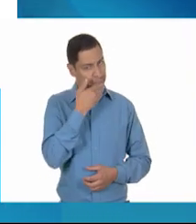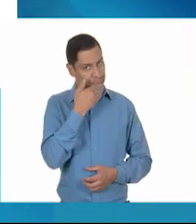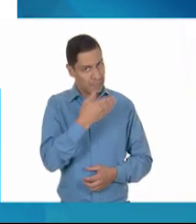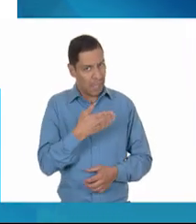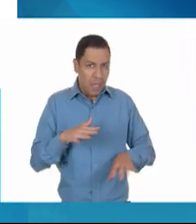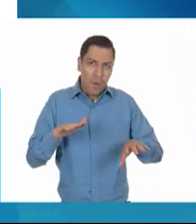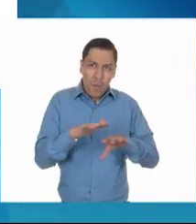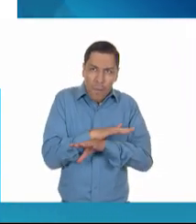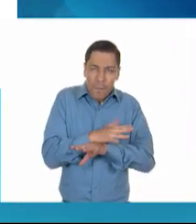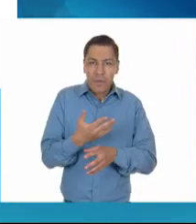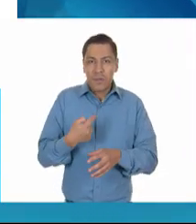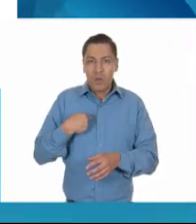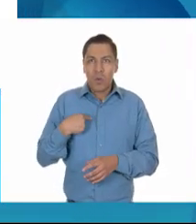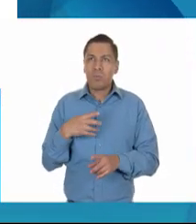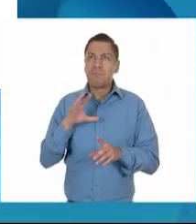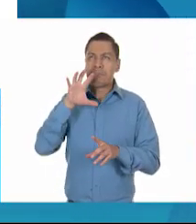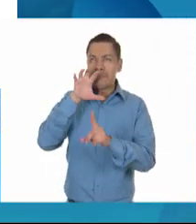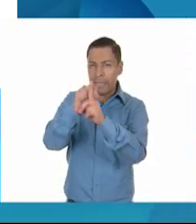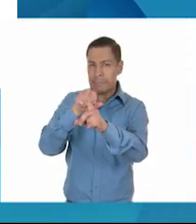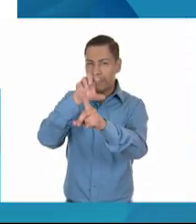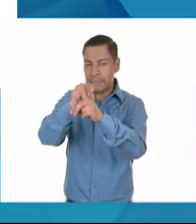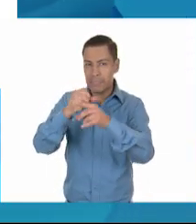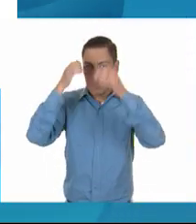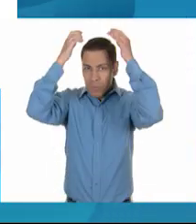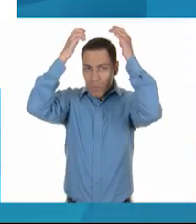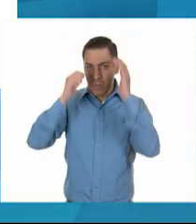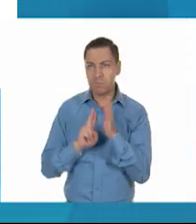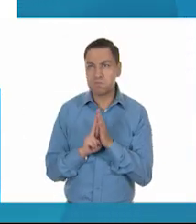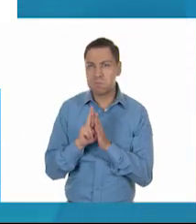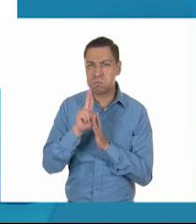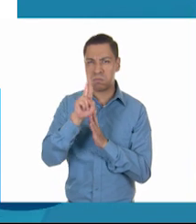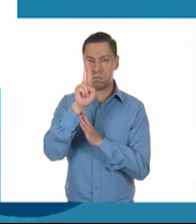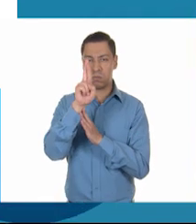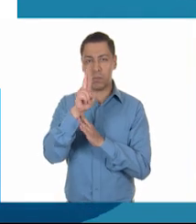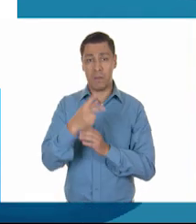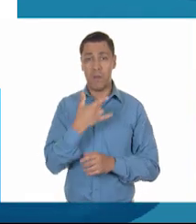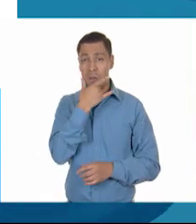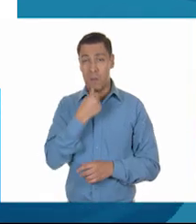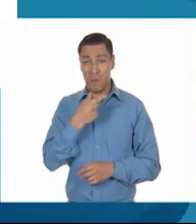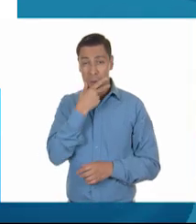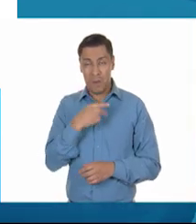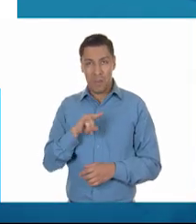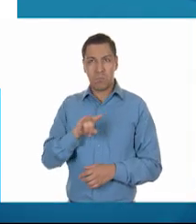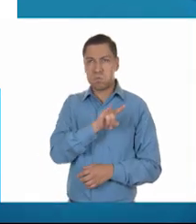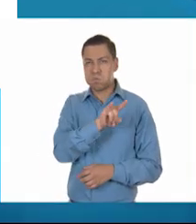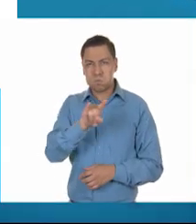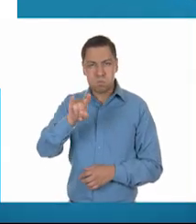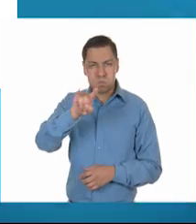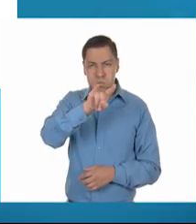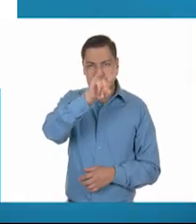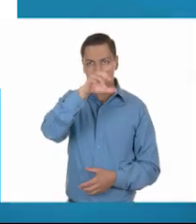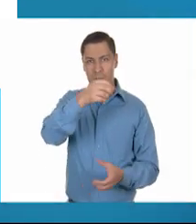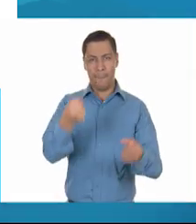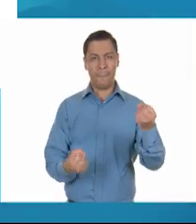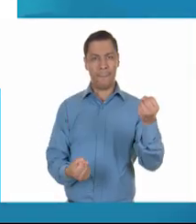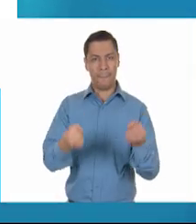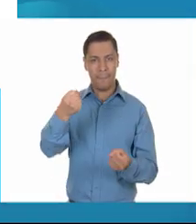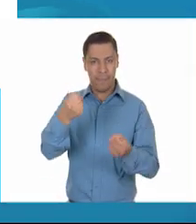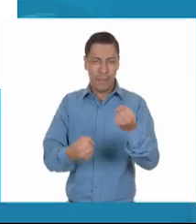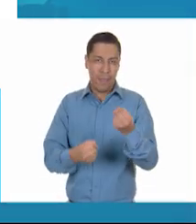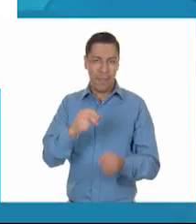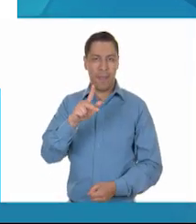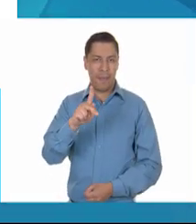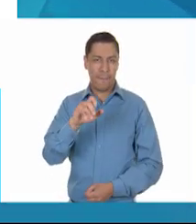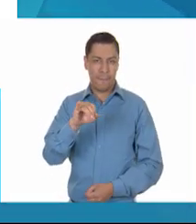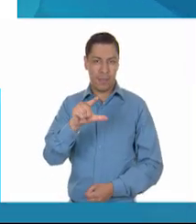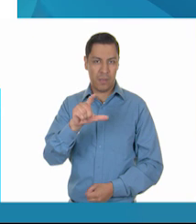convertirse en astronauta. Una es como piloto. Para ello deben estudiar la carrera universitaria de piloto aviador. Y